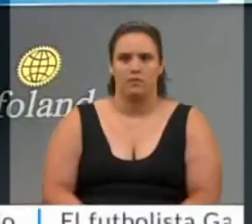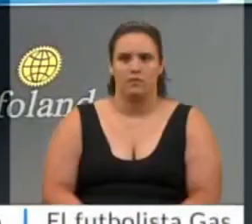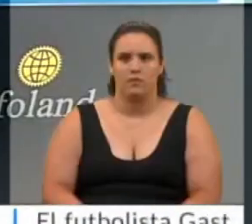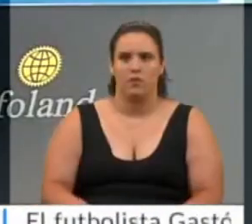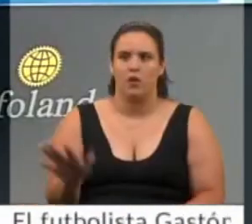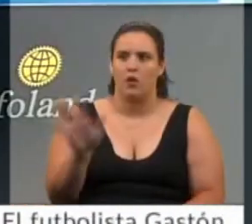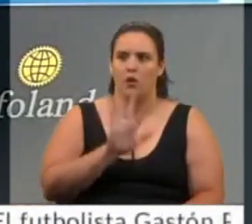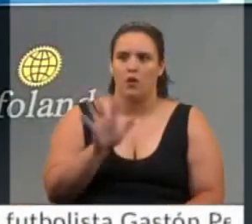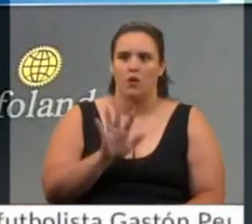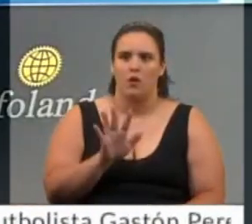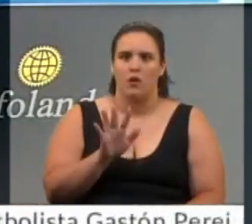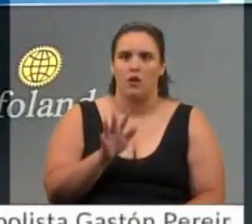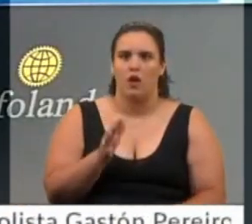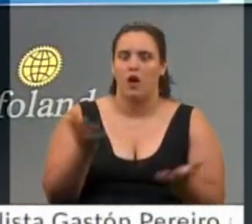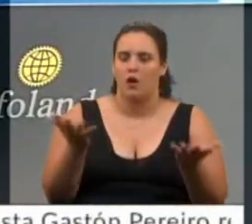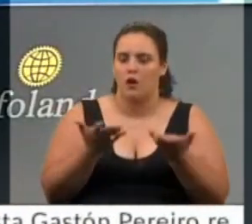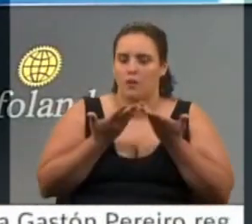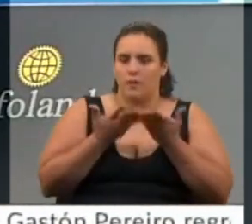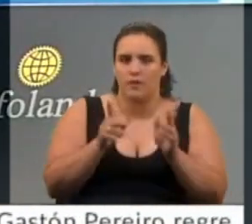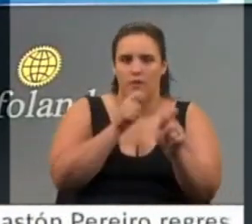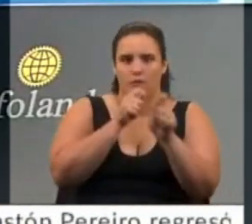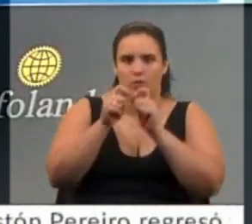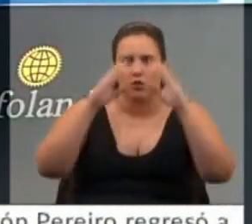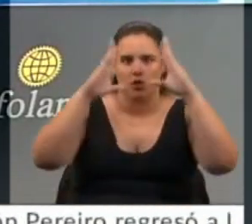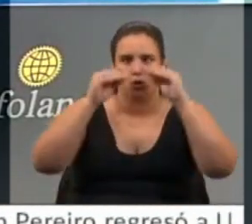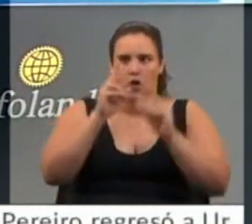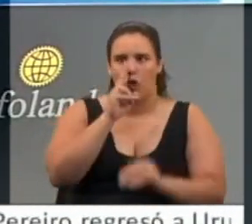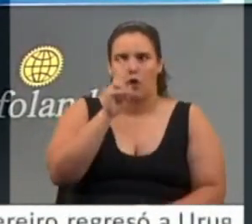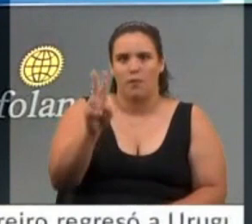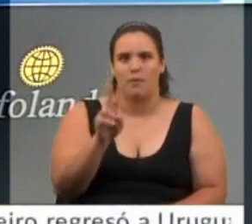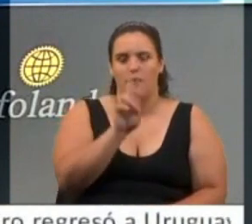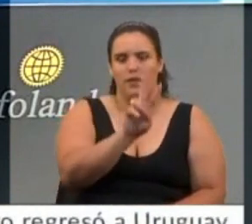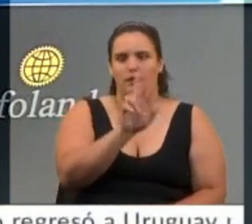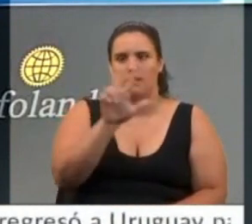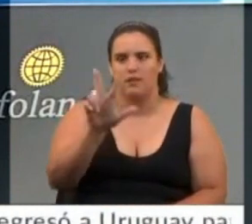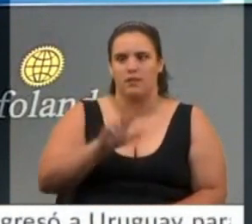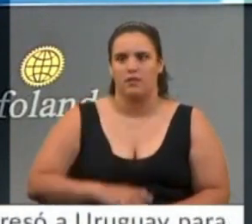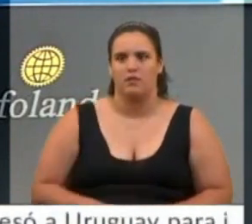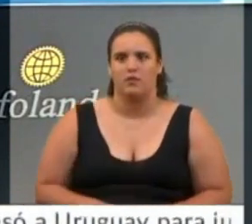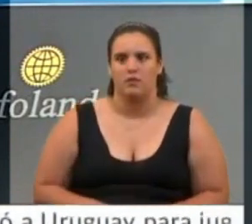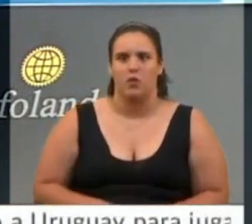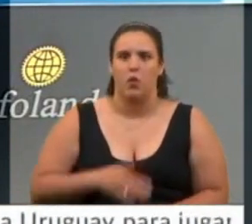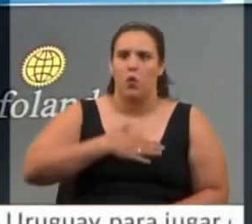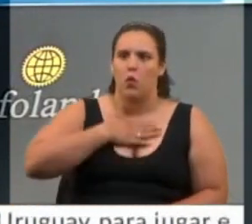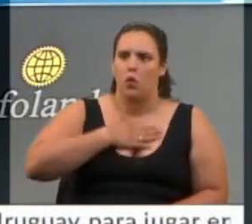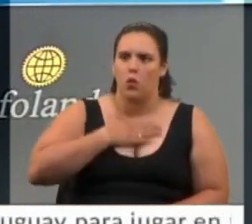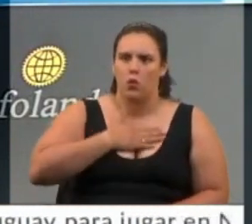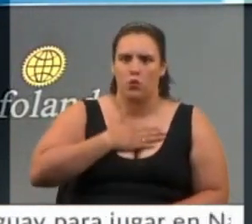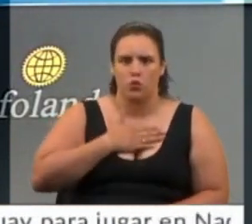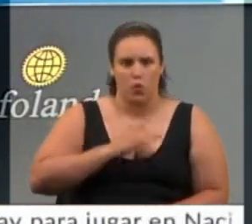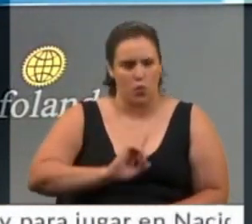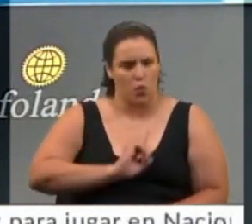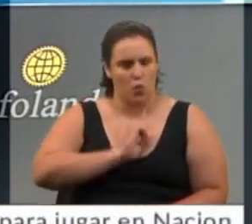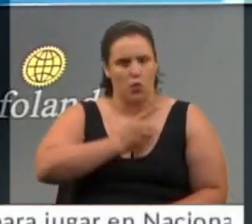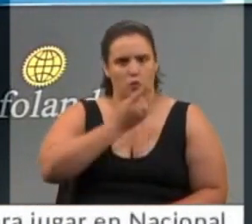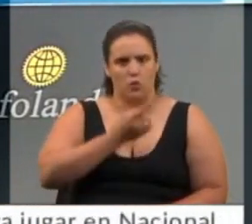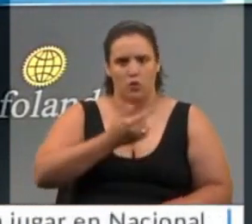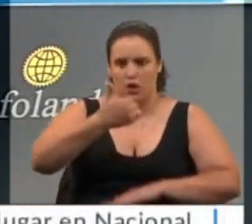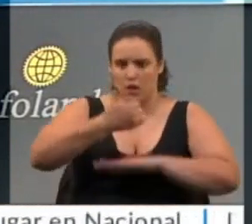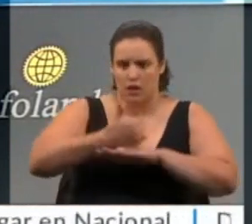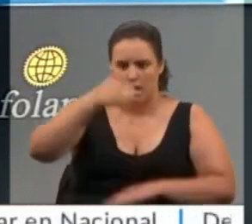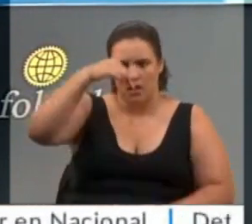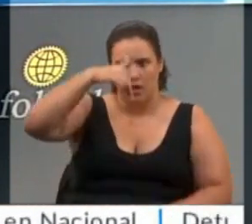Señoras, señores, aquí comienza Telenoche 2023. Un gran gusto, un gran honor de estar